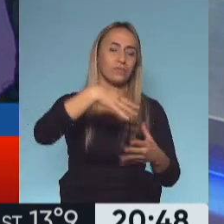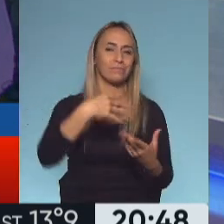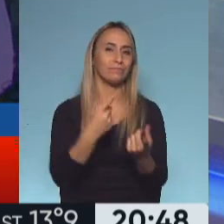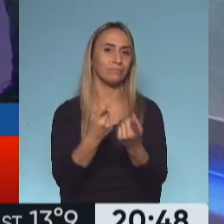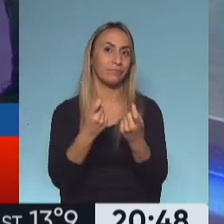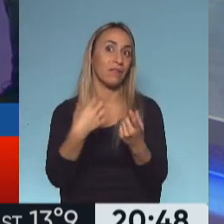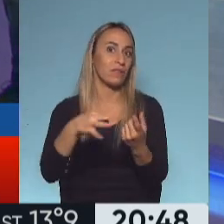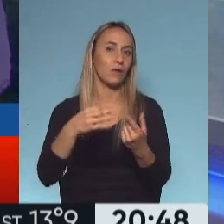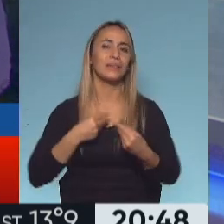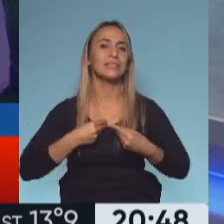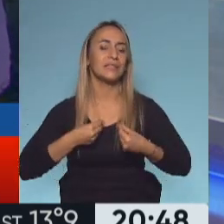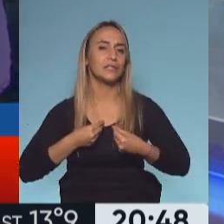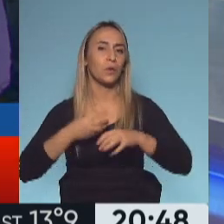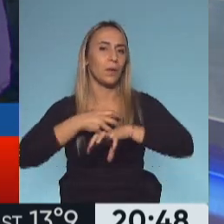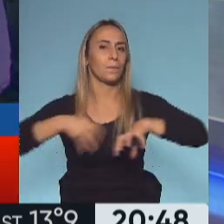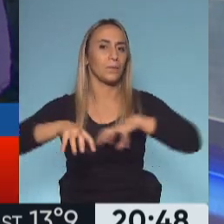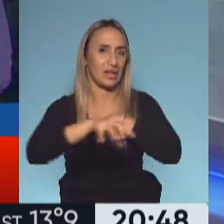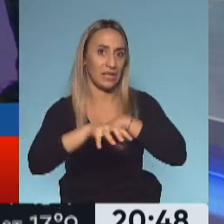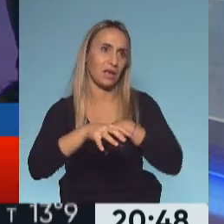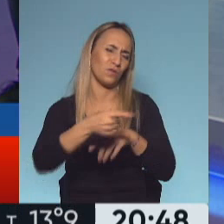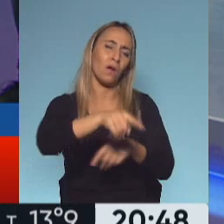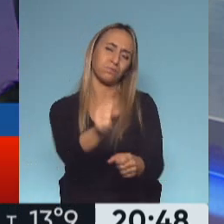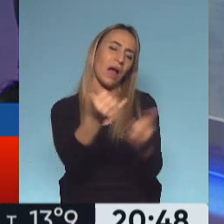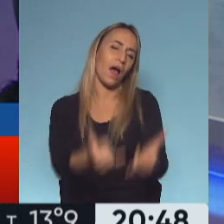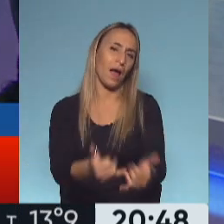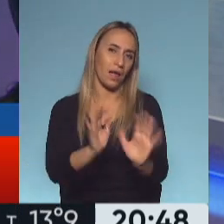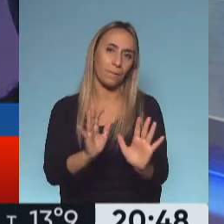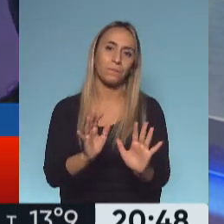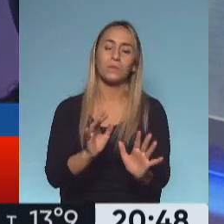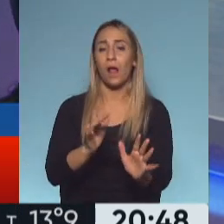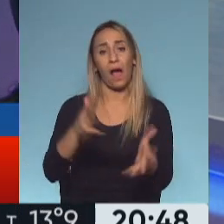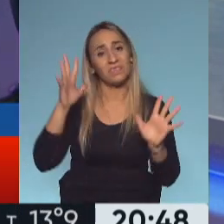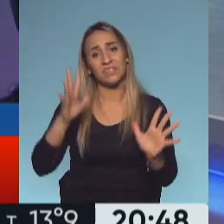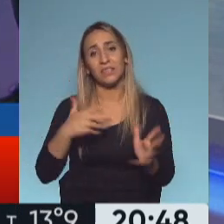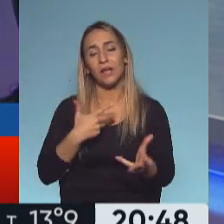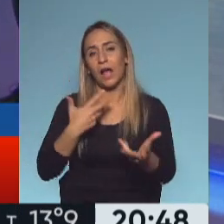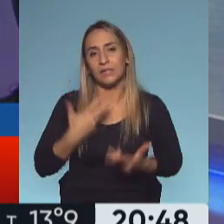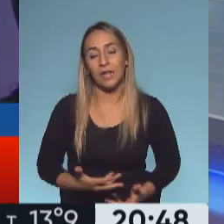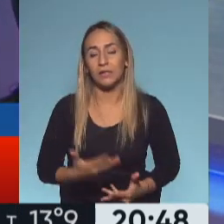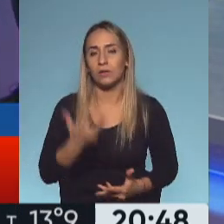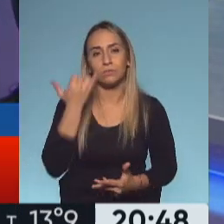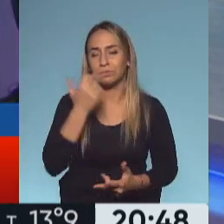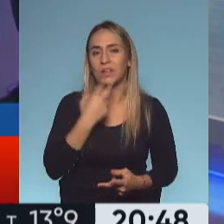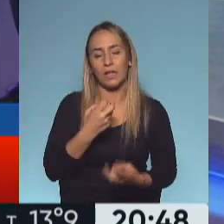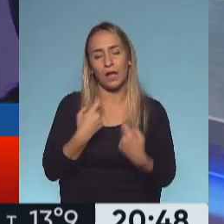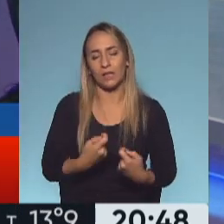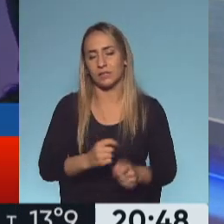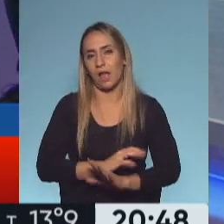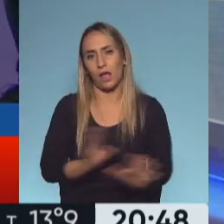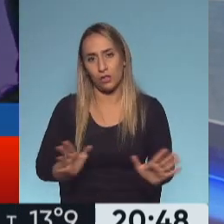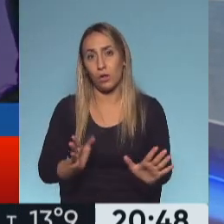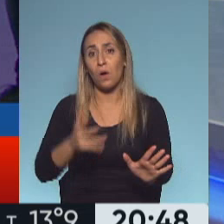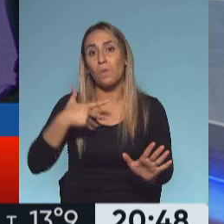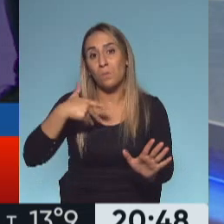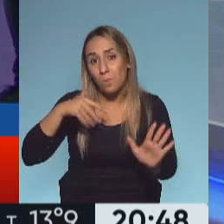trabajan habitualmente en el aspecto sanitario, pero que el cansancio, el desgaste, puede restar